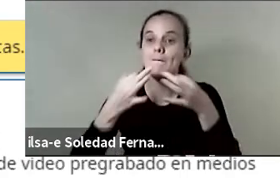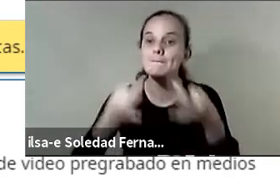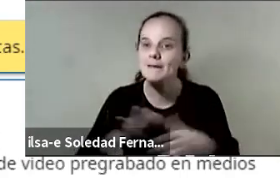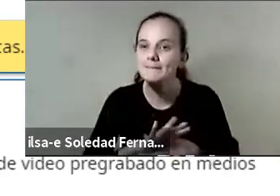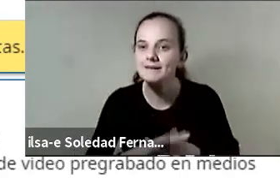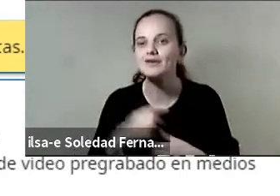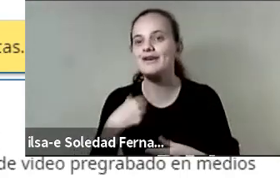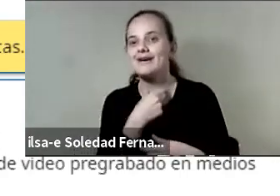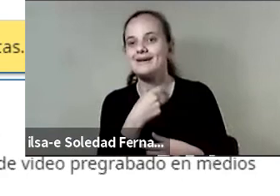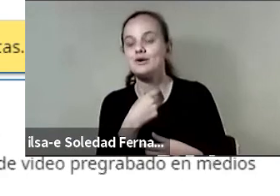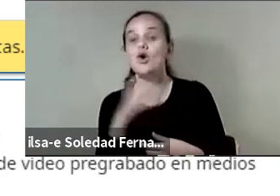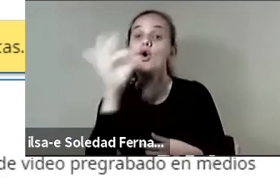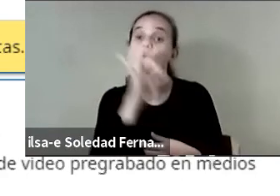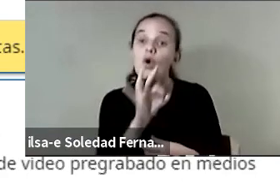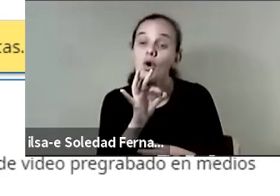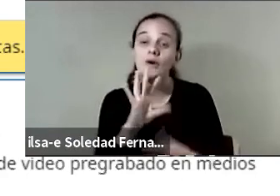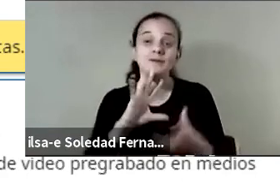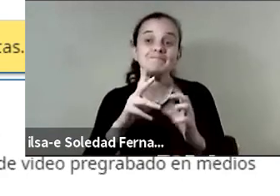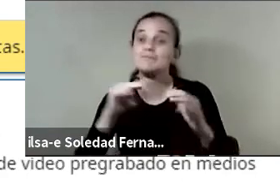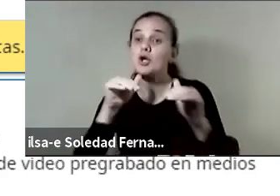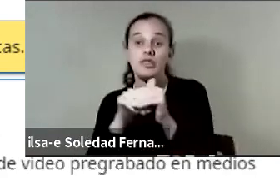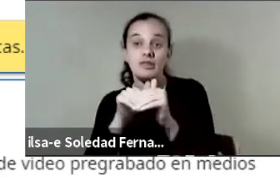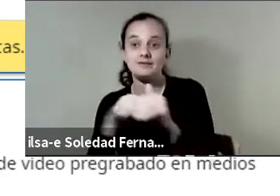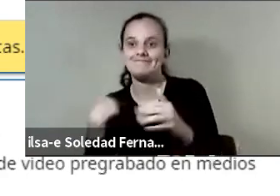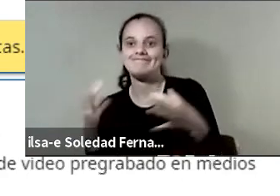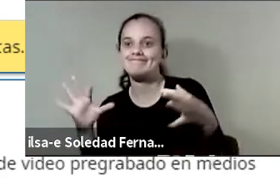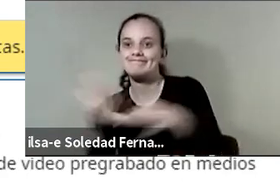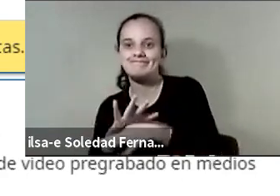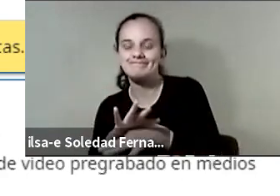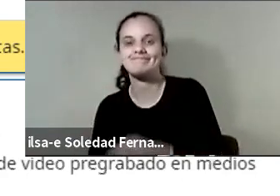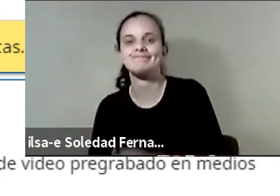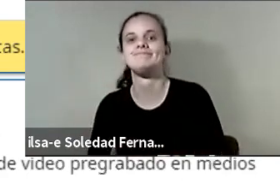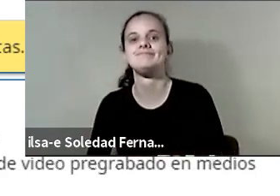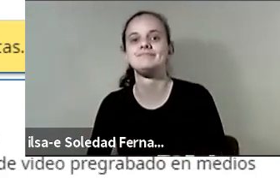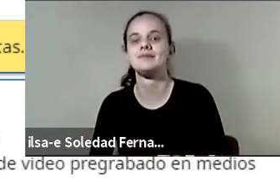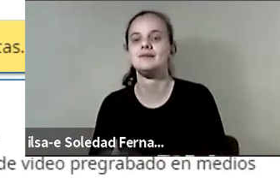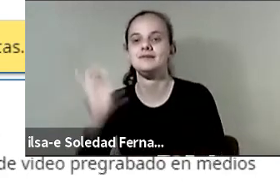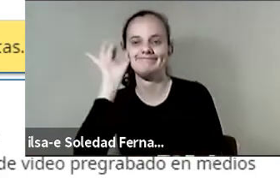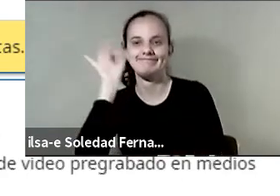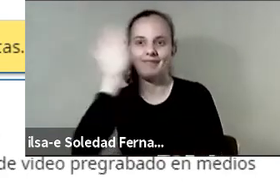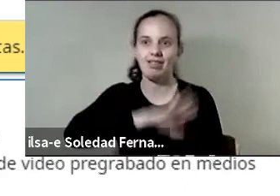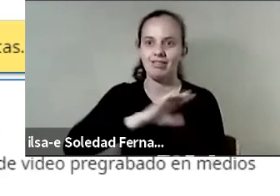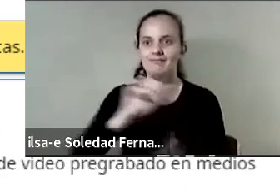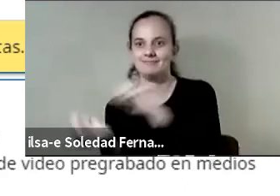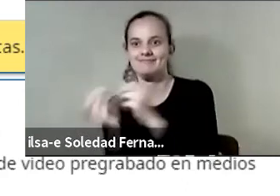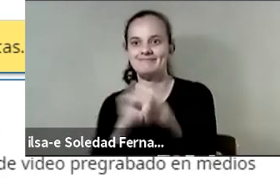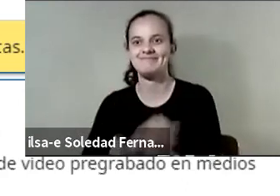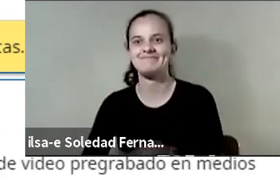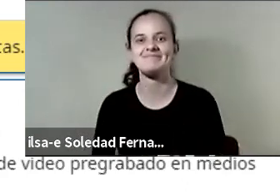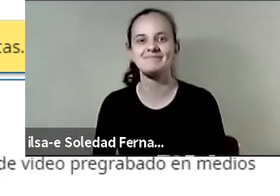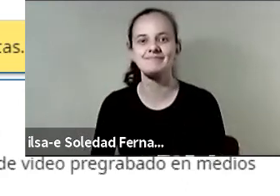que vayamos buscando los que se adaptan a nuestro rol, o los que se adaptan al cumplimiento que nosotros queremos llegar, o al tipo de contenido que estamos